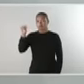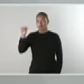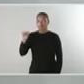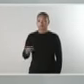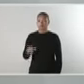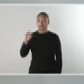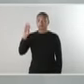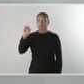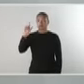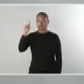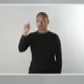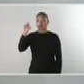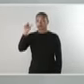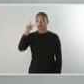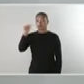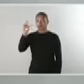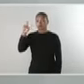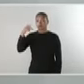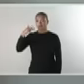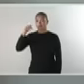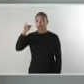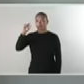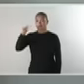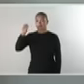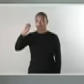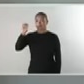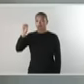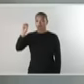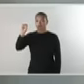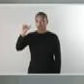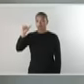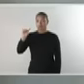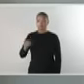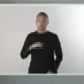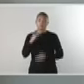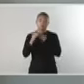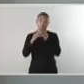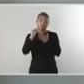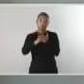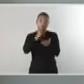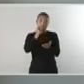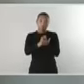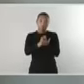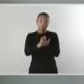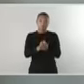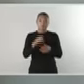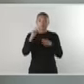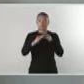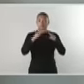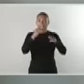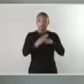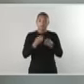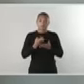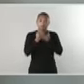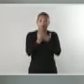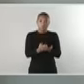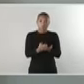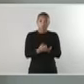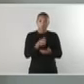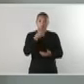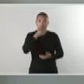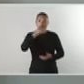Baltazar Manuel Hinojosa Ochoa estimados tamaulipecos en materia económica anuncio